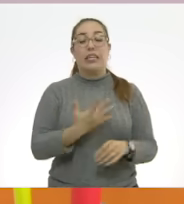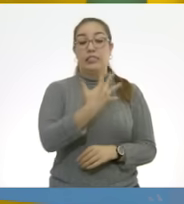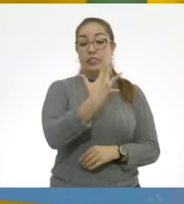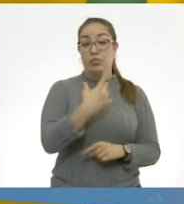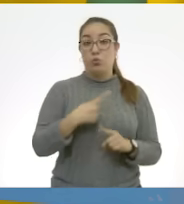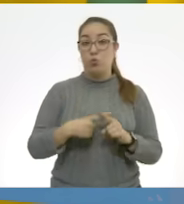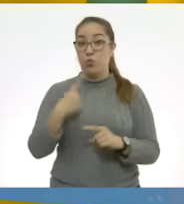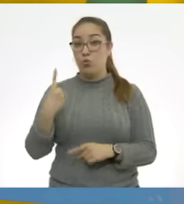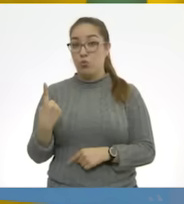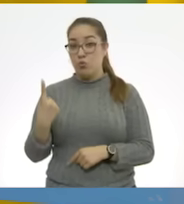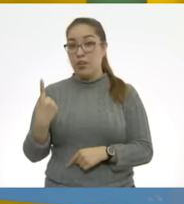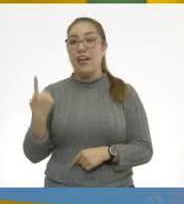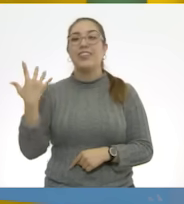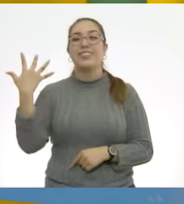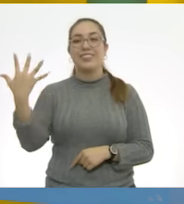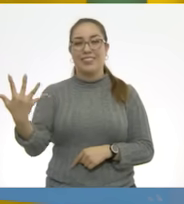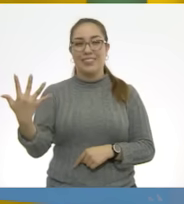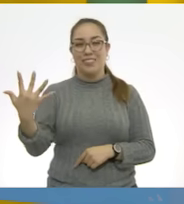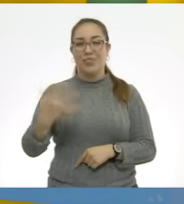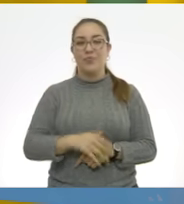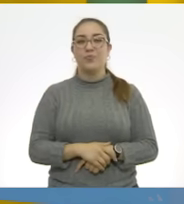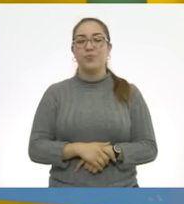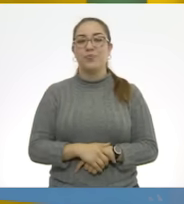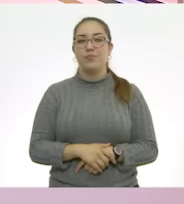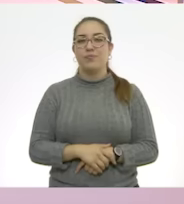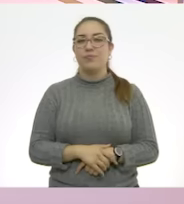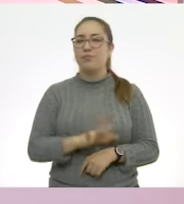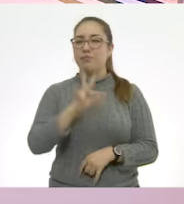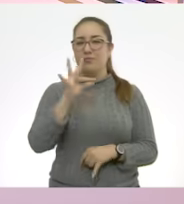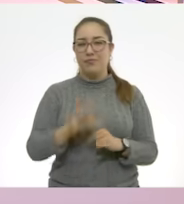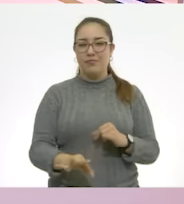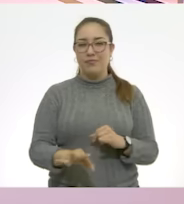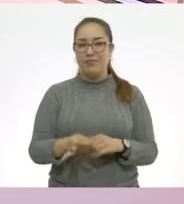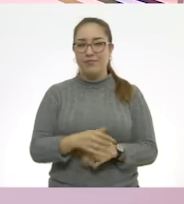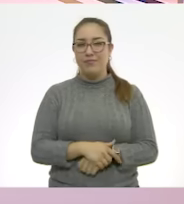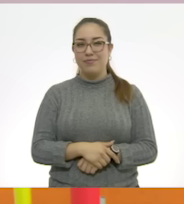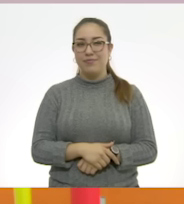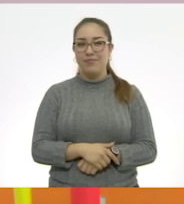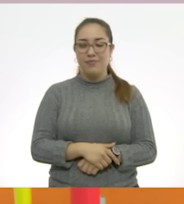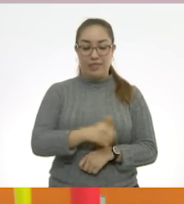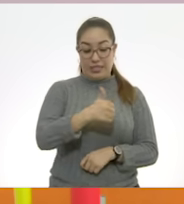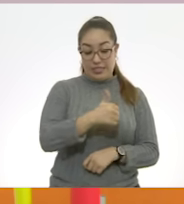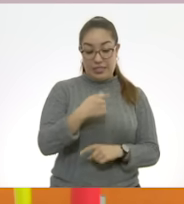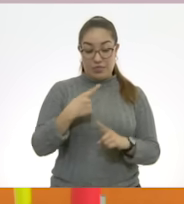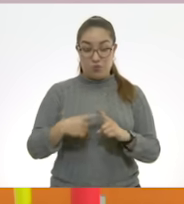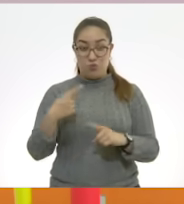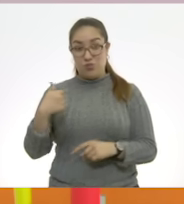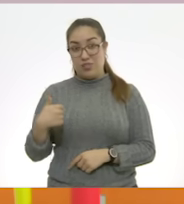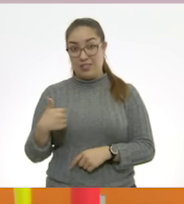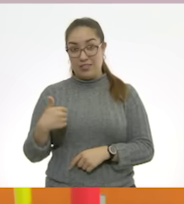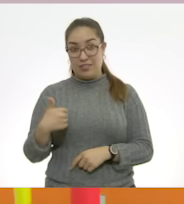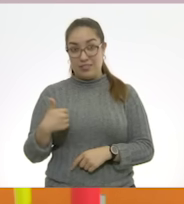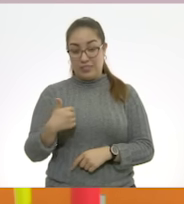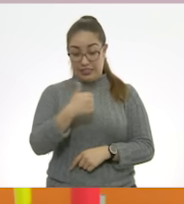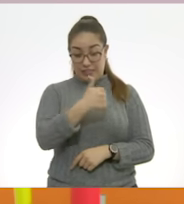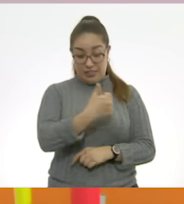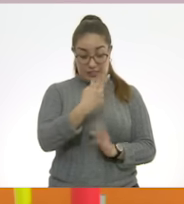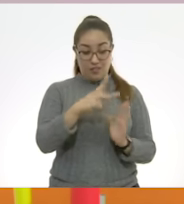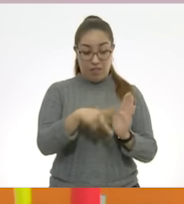1. 5. Y la última, 6 por 6, 6 veces 6.